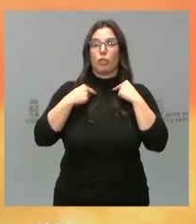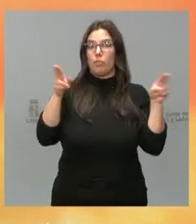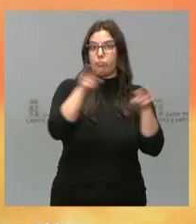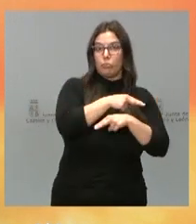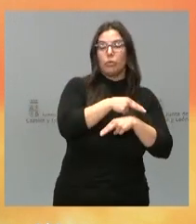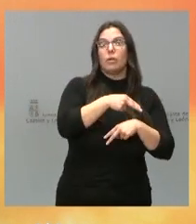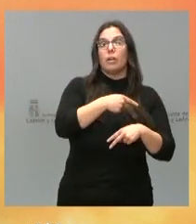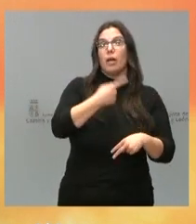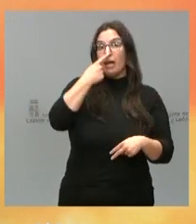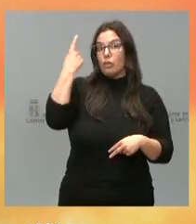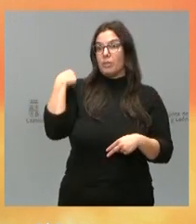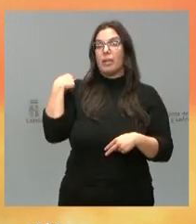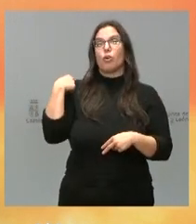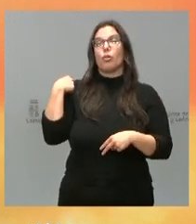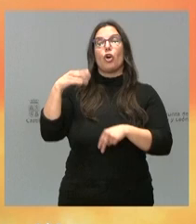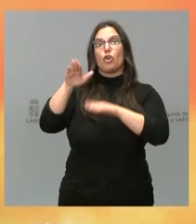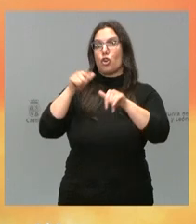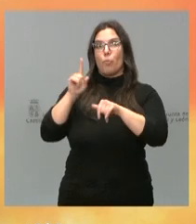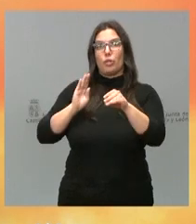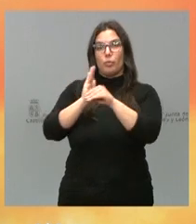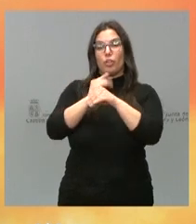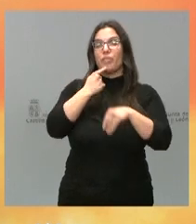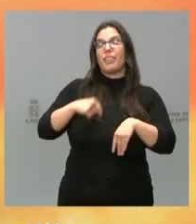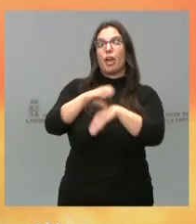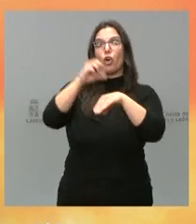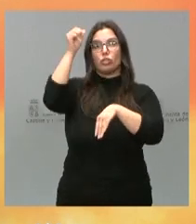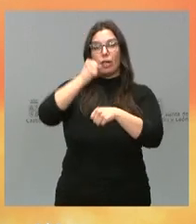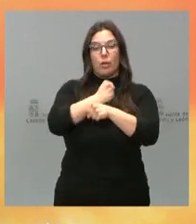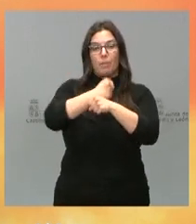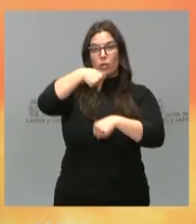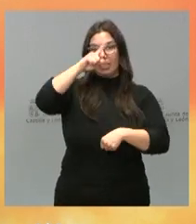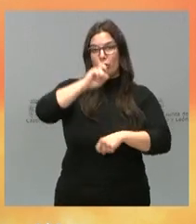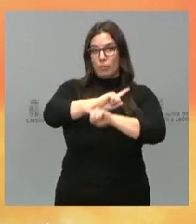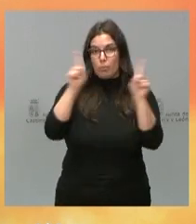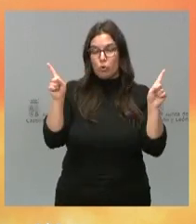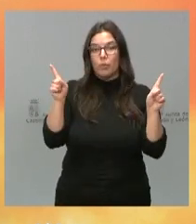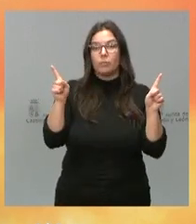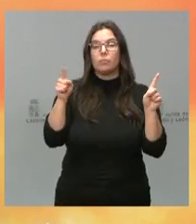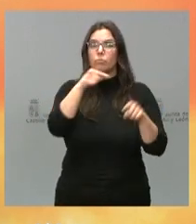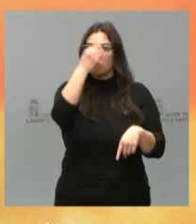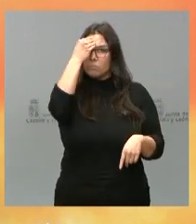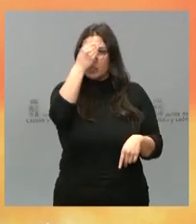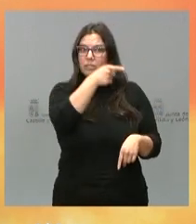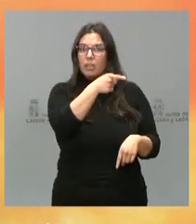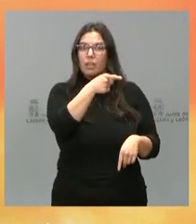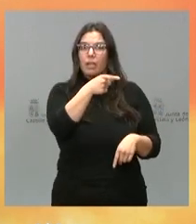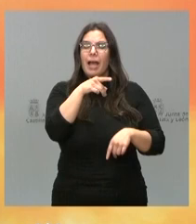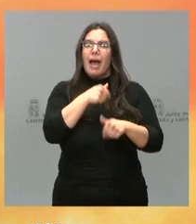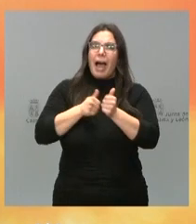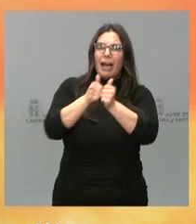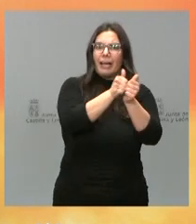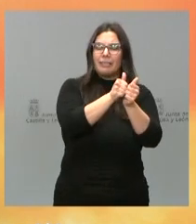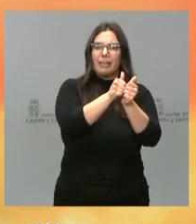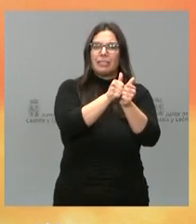se ha convocado la subvención ha dicho el consejero de empleo que tampoco va a ser en 2023 no considera que el papel de los agentes de igualdad